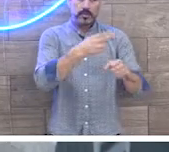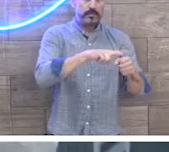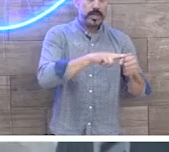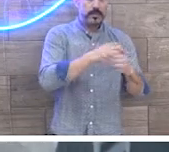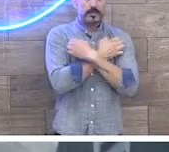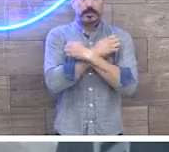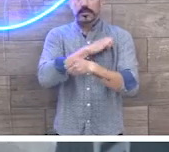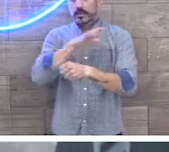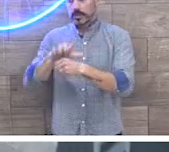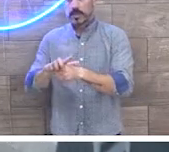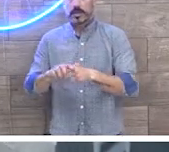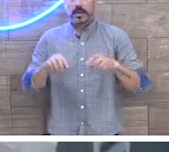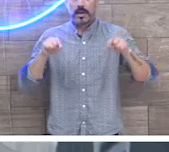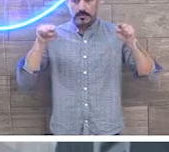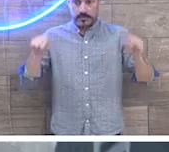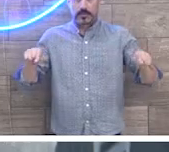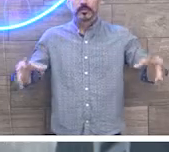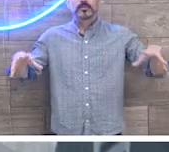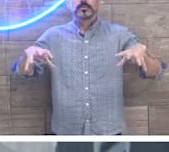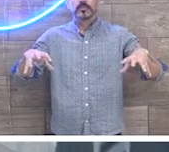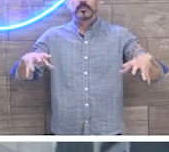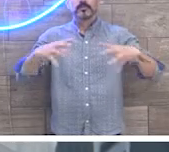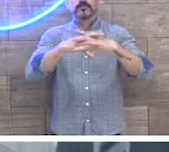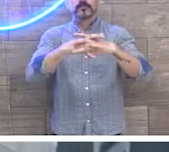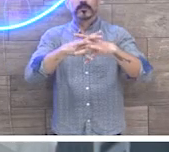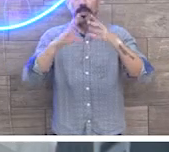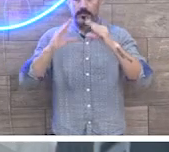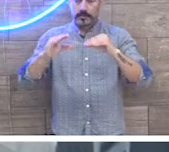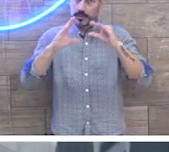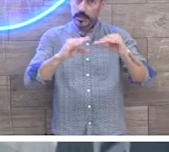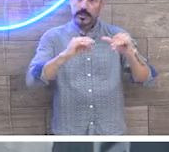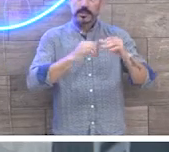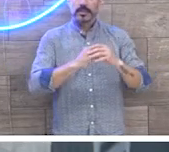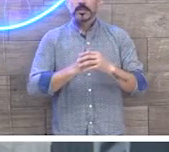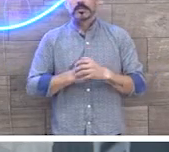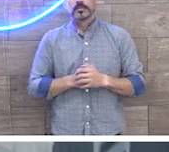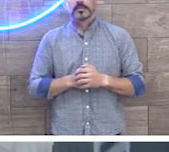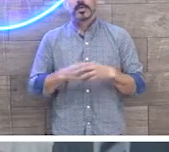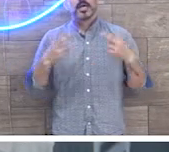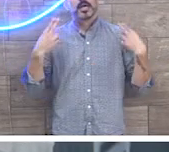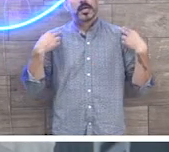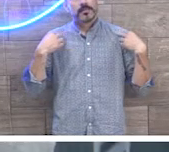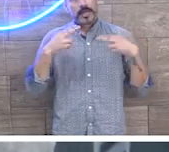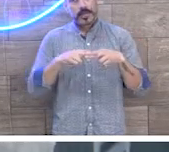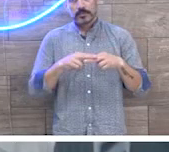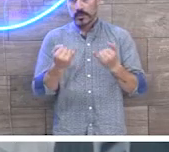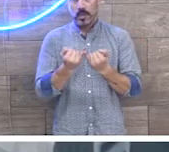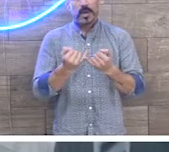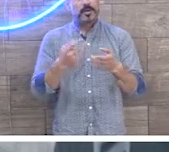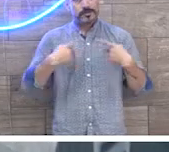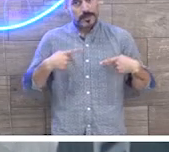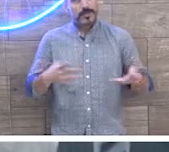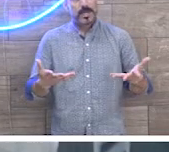Y uh-huh. no debemos hacer de lado que el docente también es maestro. Digo, que el docente también es persona y por lo